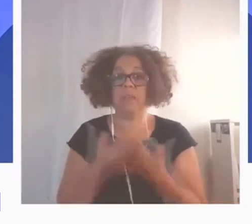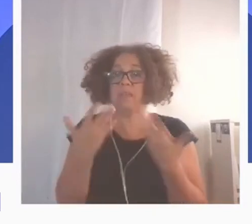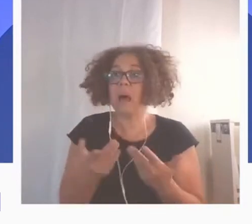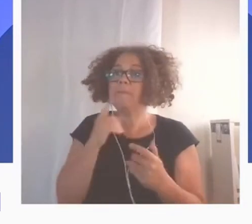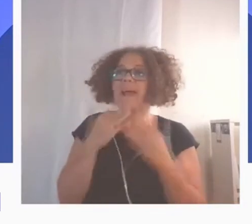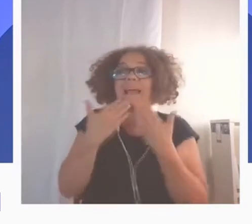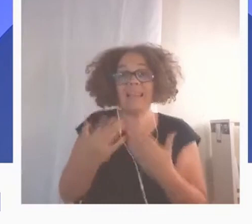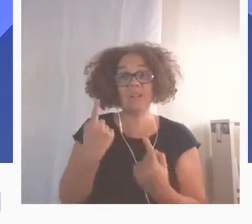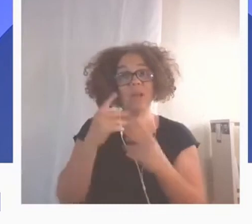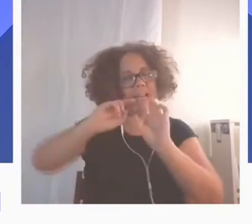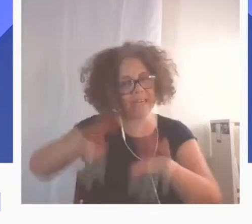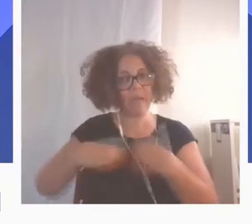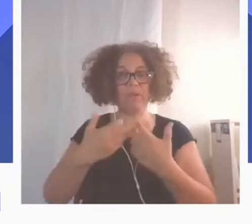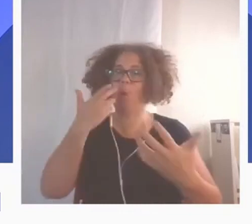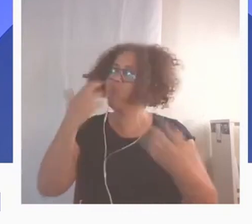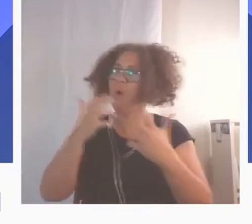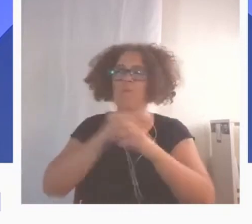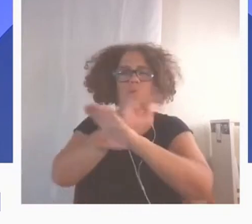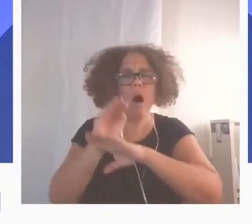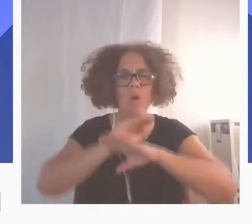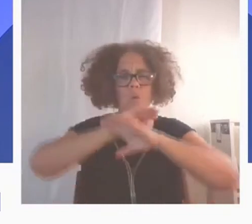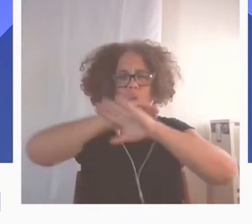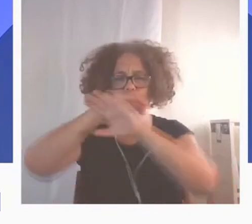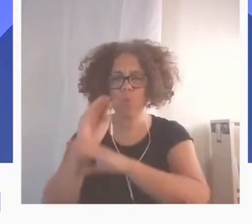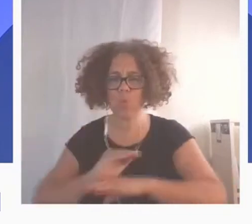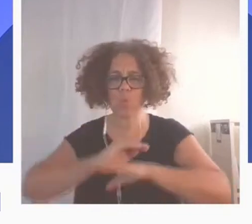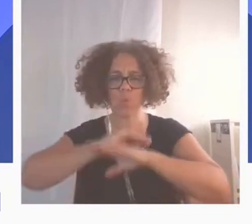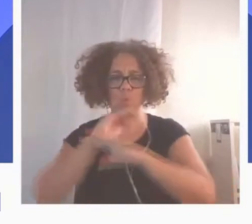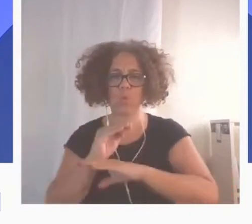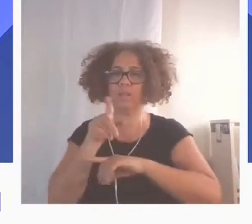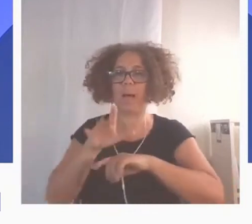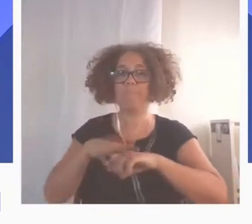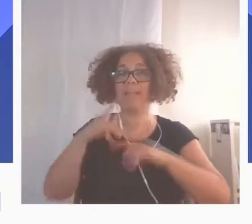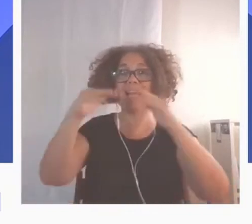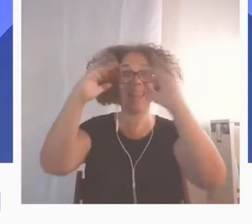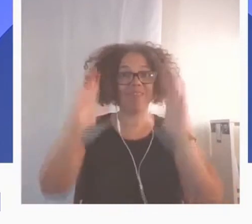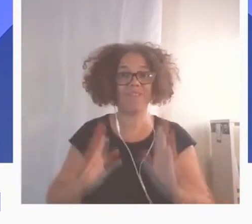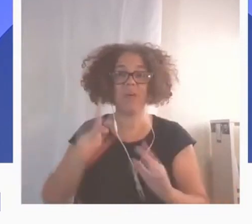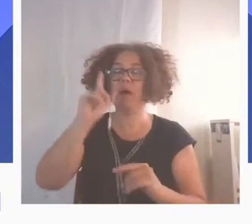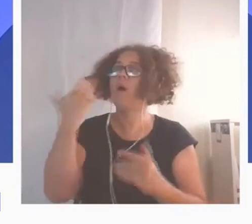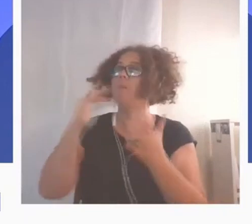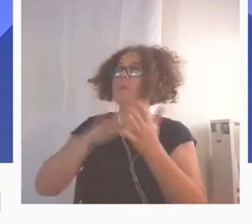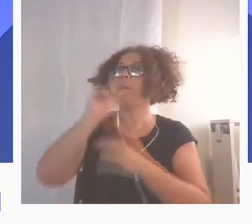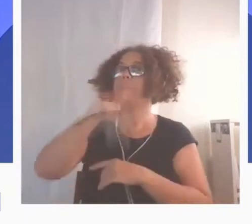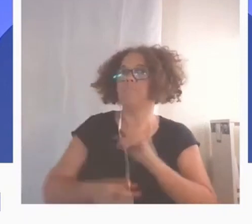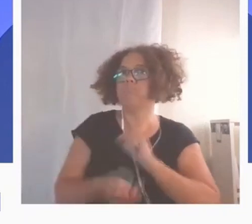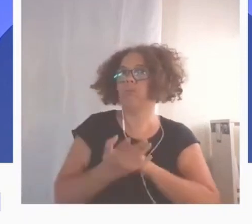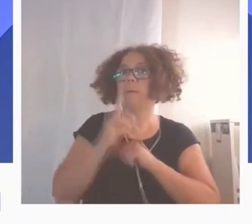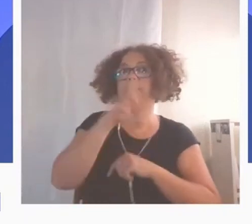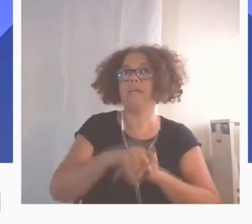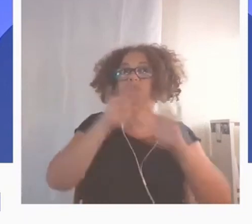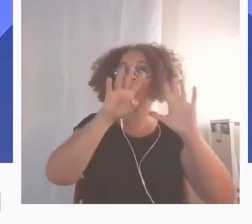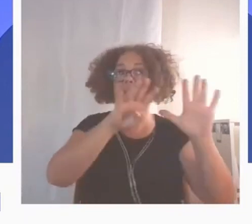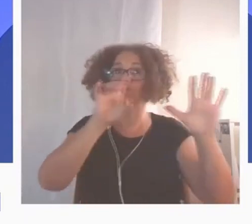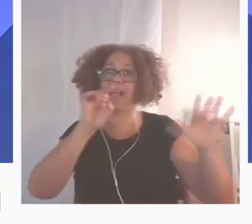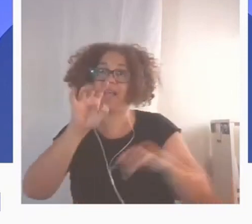rehabilitación además extraordinaria y muy cuidadosa, ¿no?, con la esencia de ese edificio que se construyó en 1914. Desde